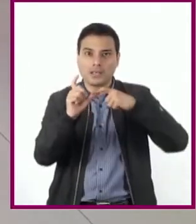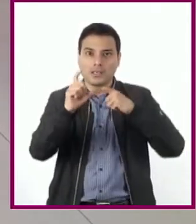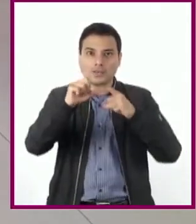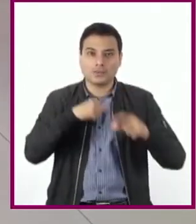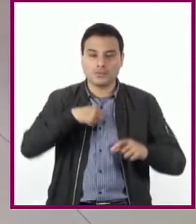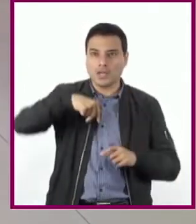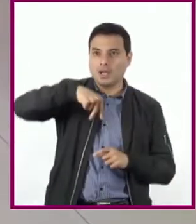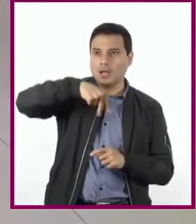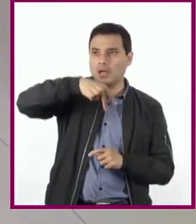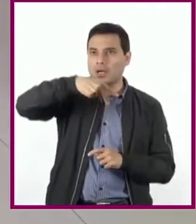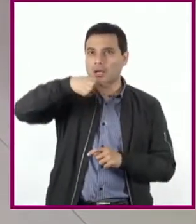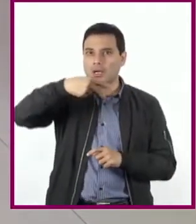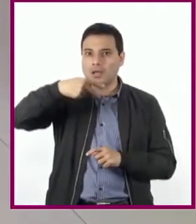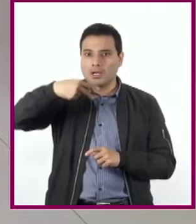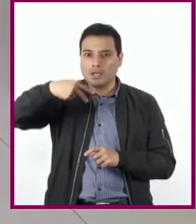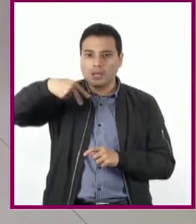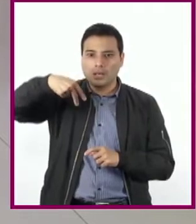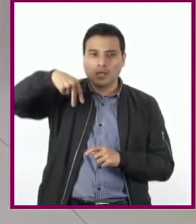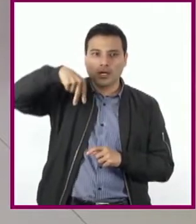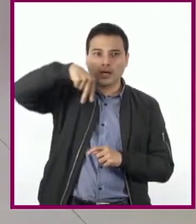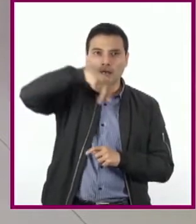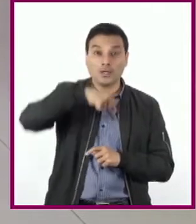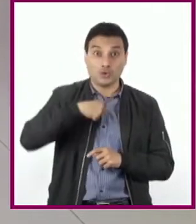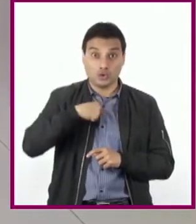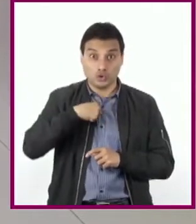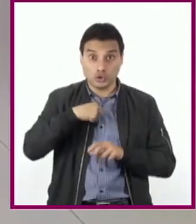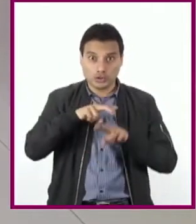Amada no se quiere mover de su asiento.